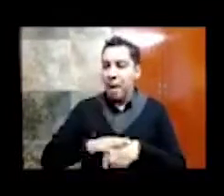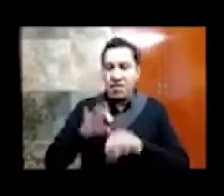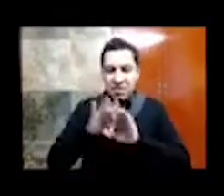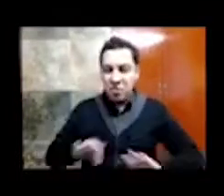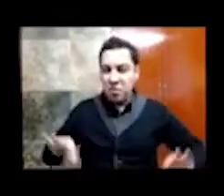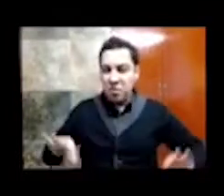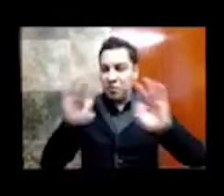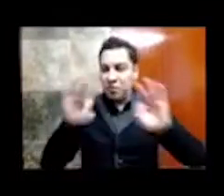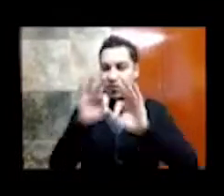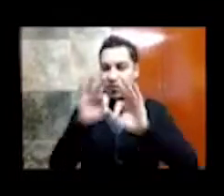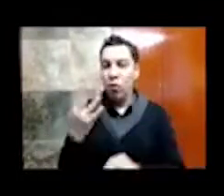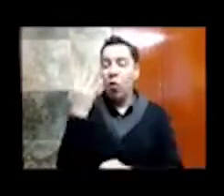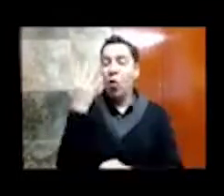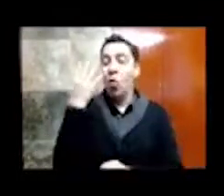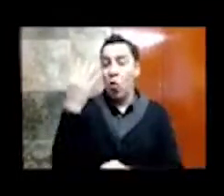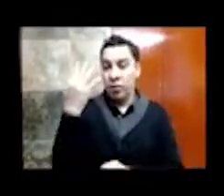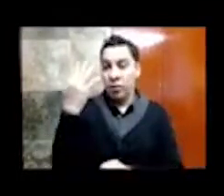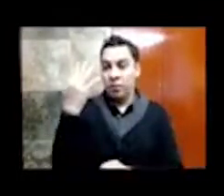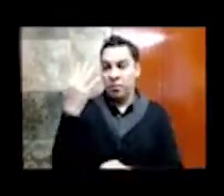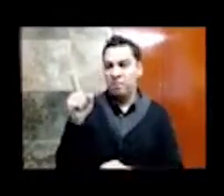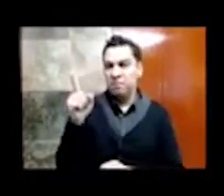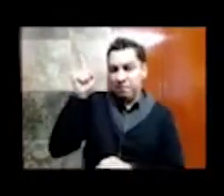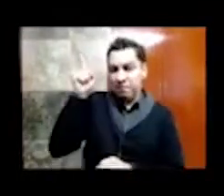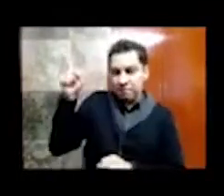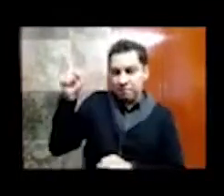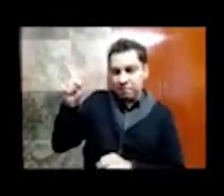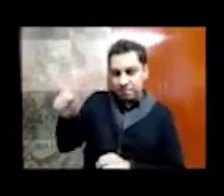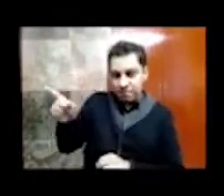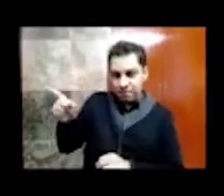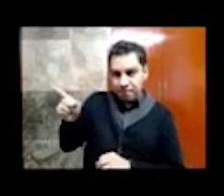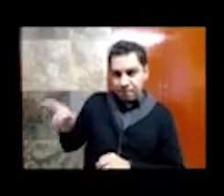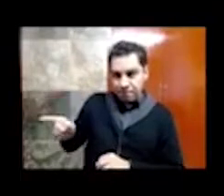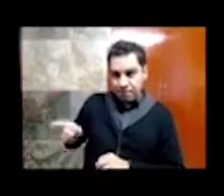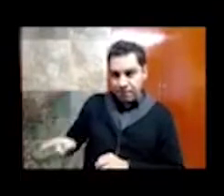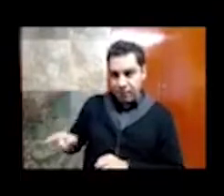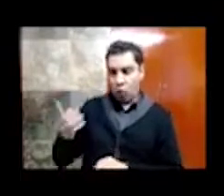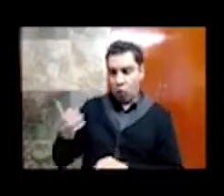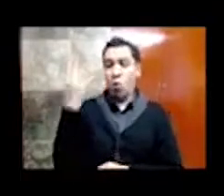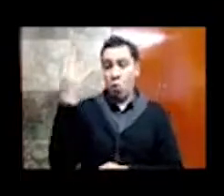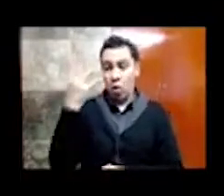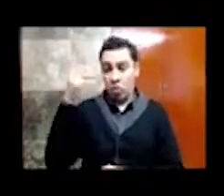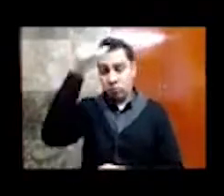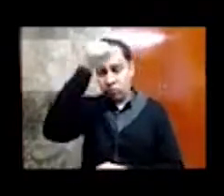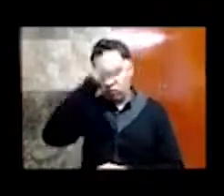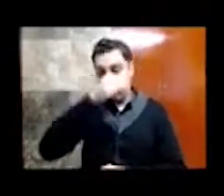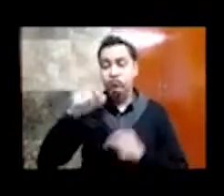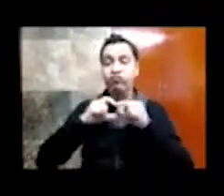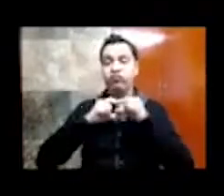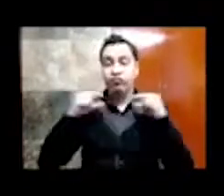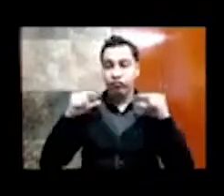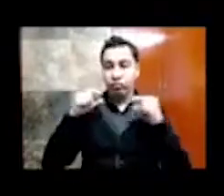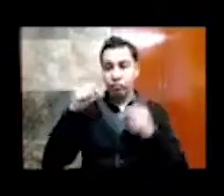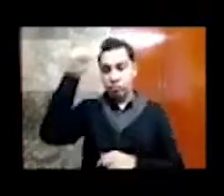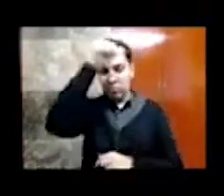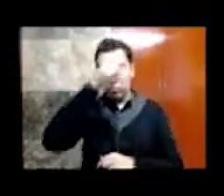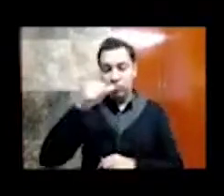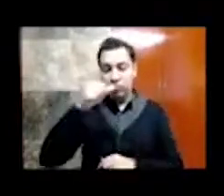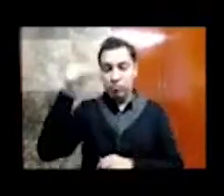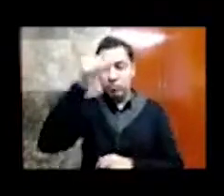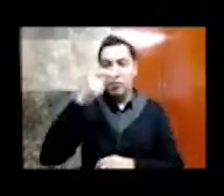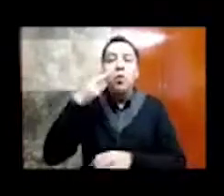ustedes podrán ver los cuatro teomama, ¿no?, aposentados en distintos